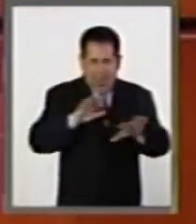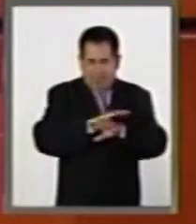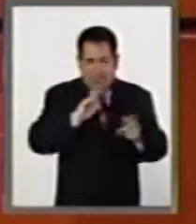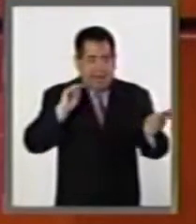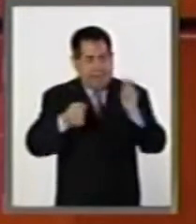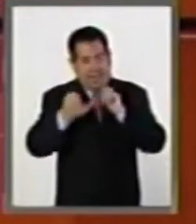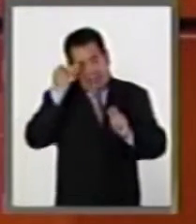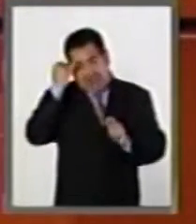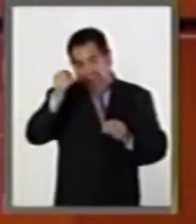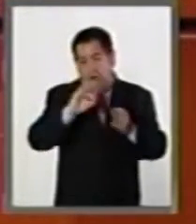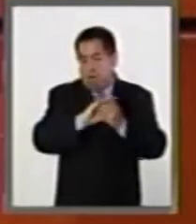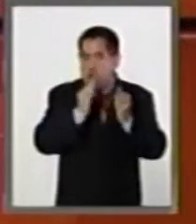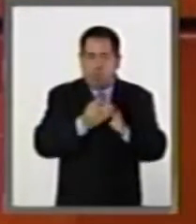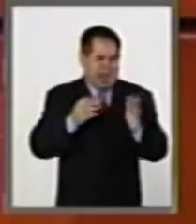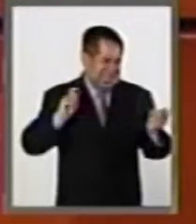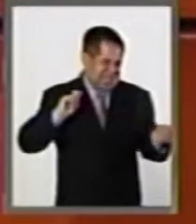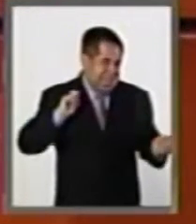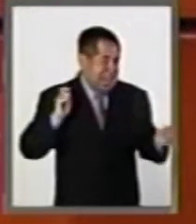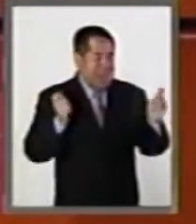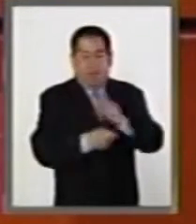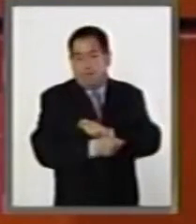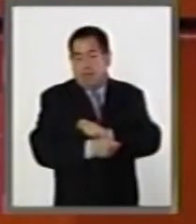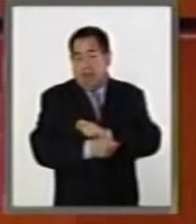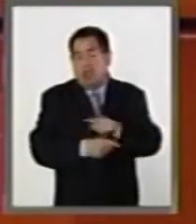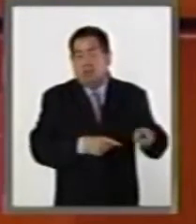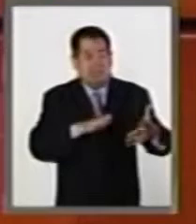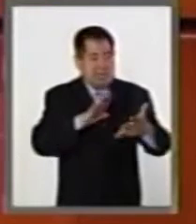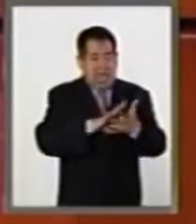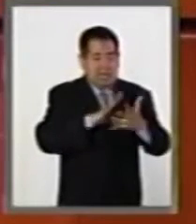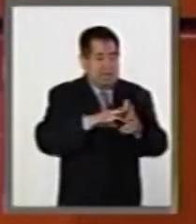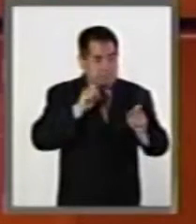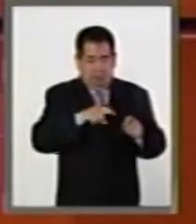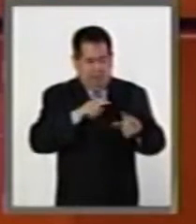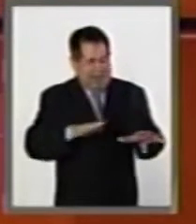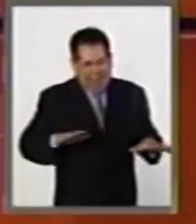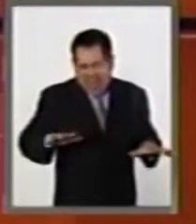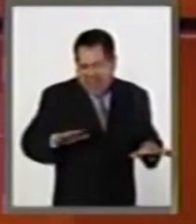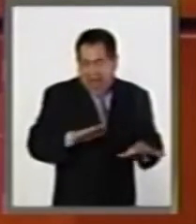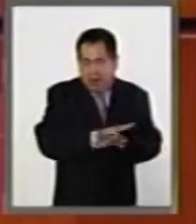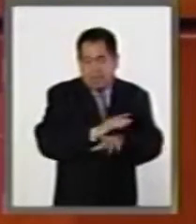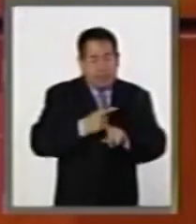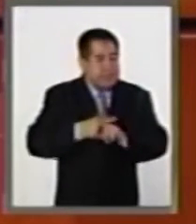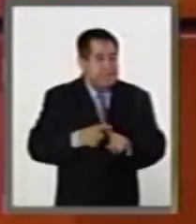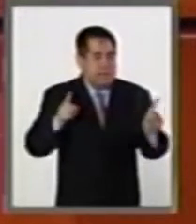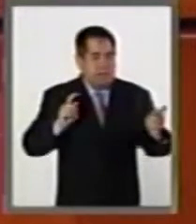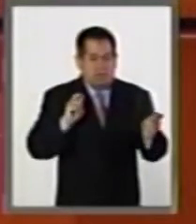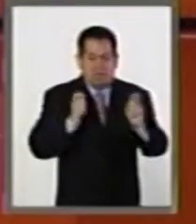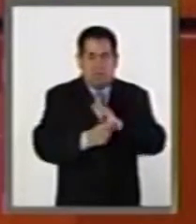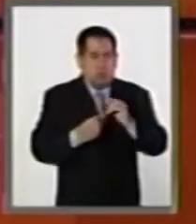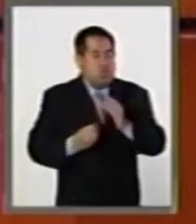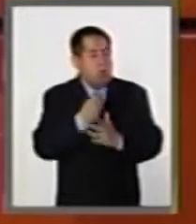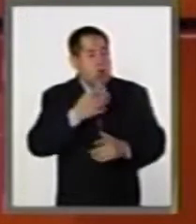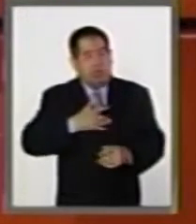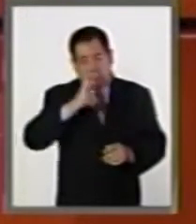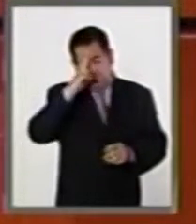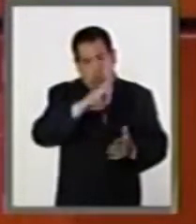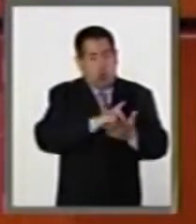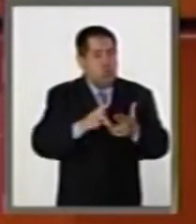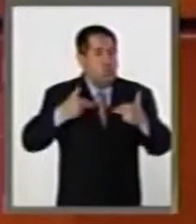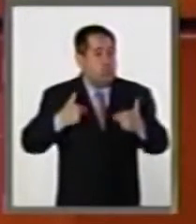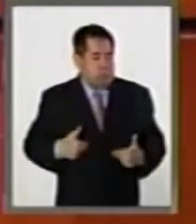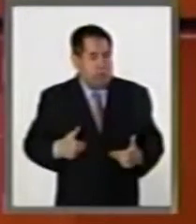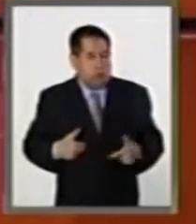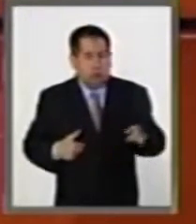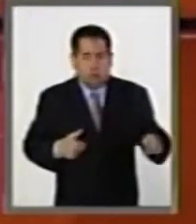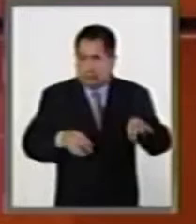paradigma a partir del cual el sistema penitenciario debe organizarse sobre la base del respeto a los derechos humanos, del